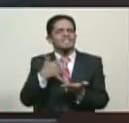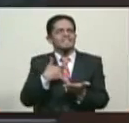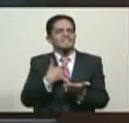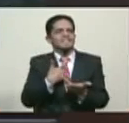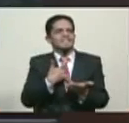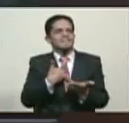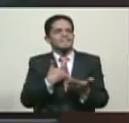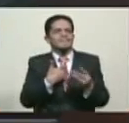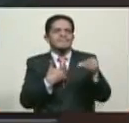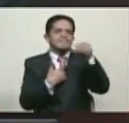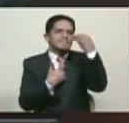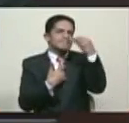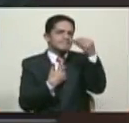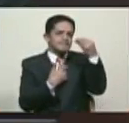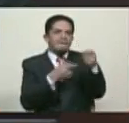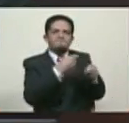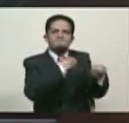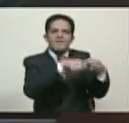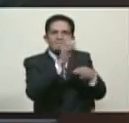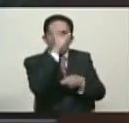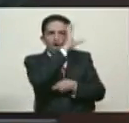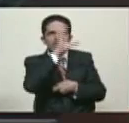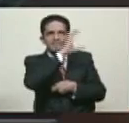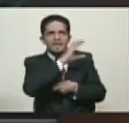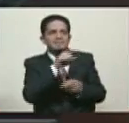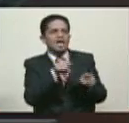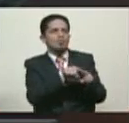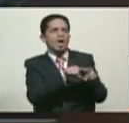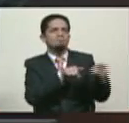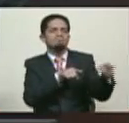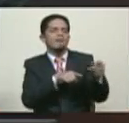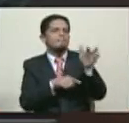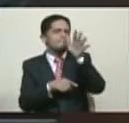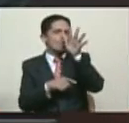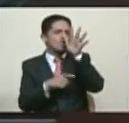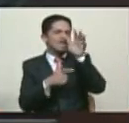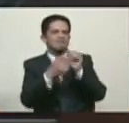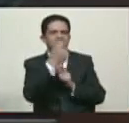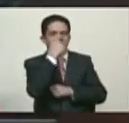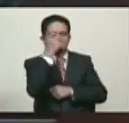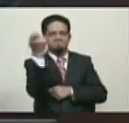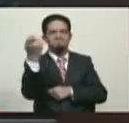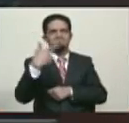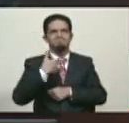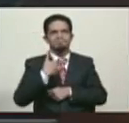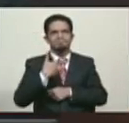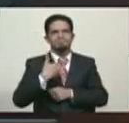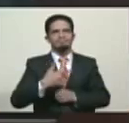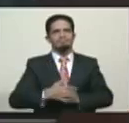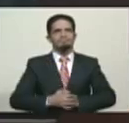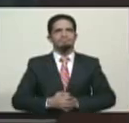canalla de hienas que se burlan del papel deprimente que llegan a ser.